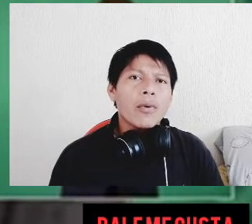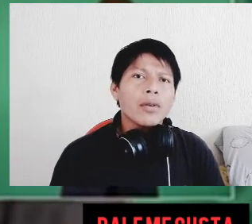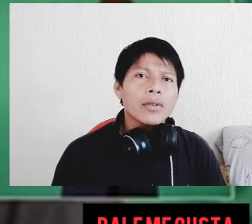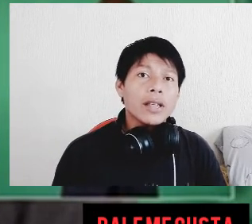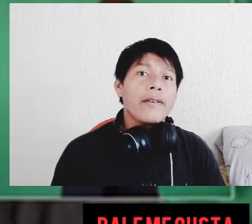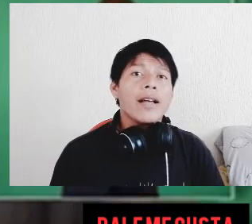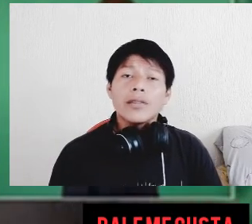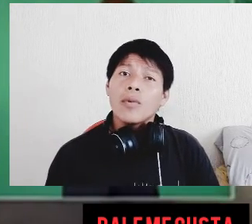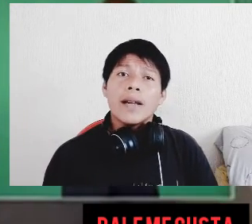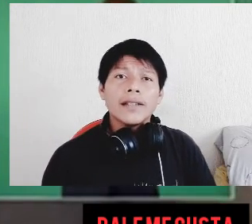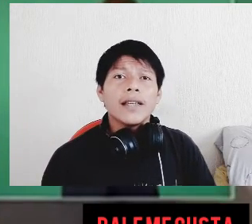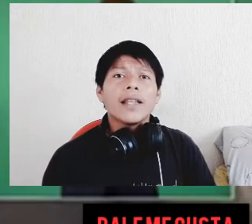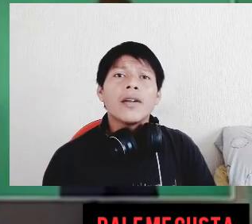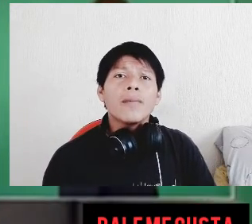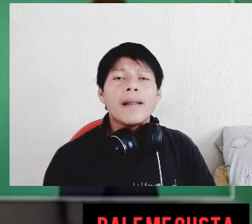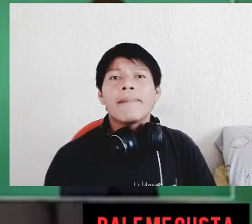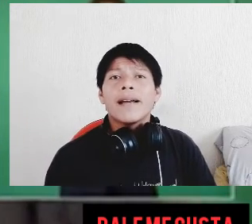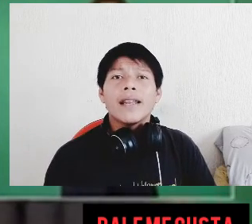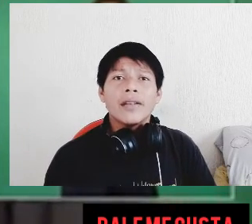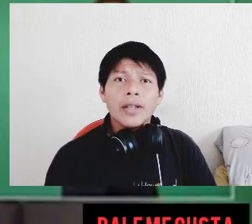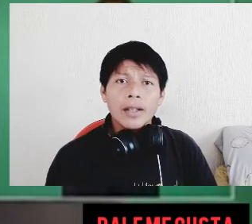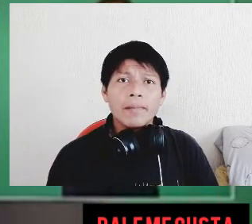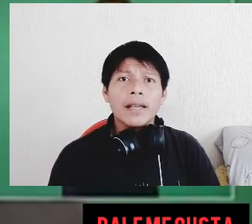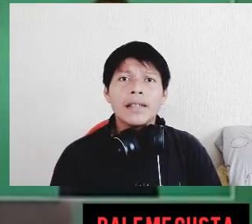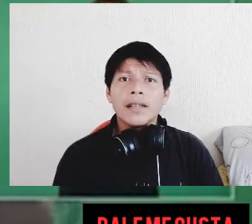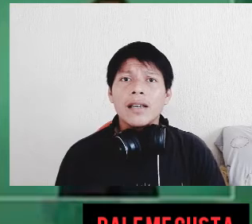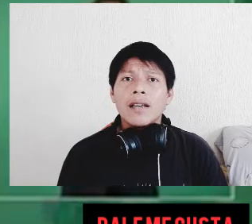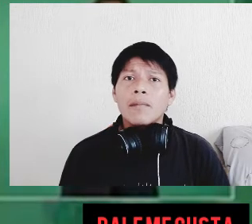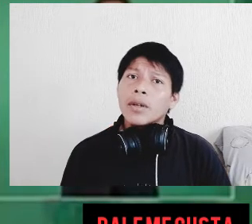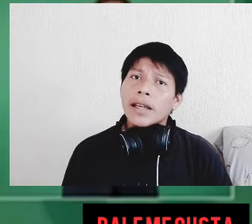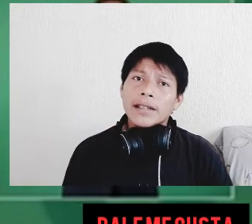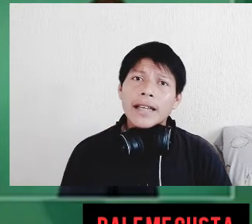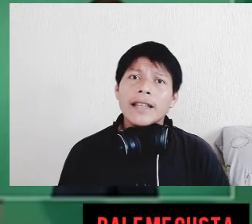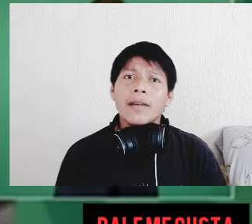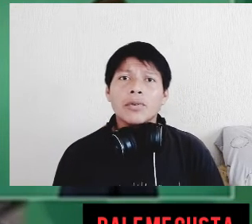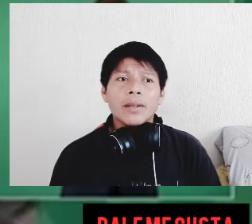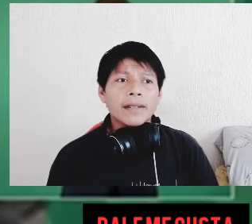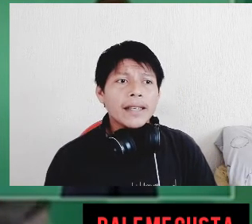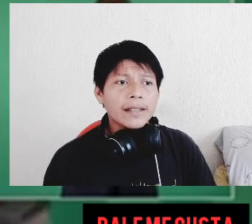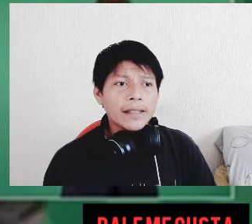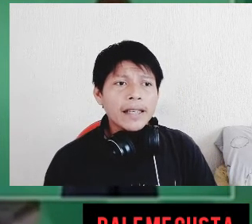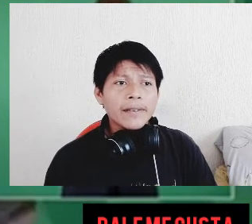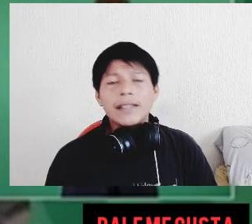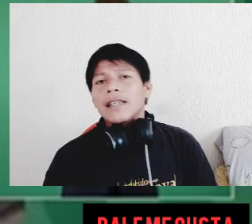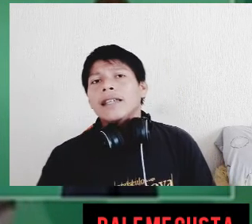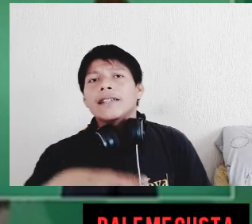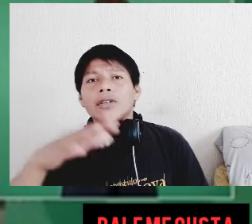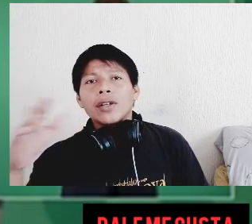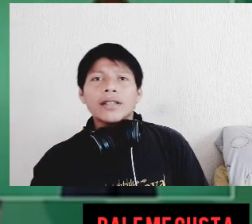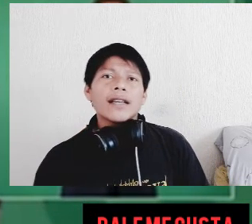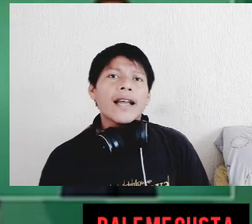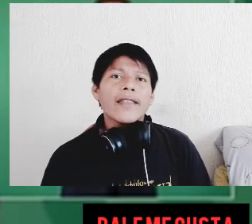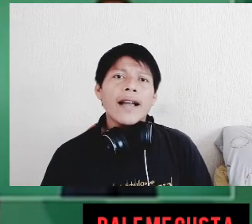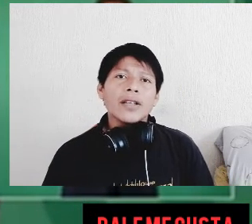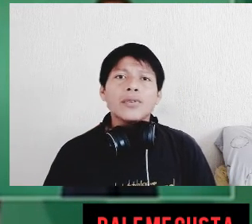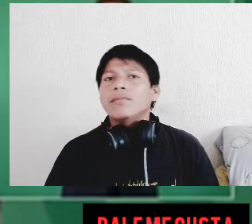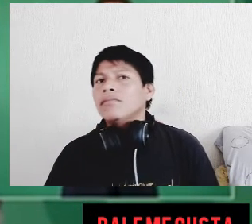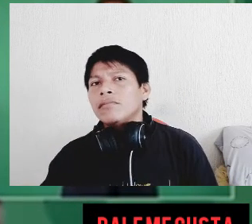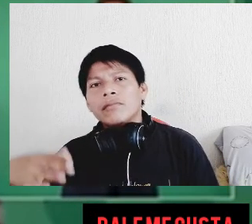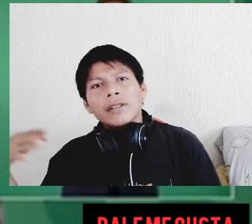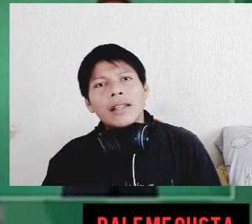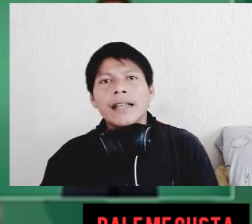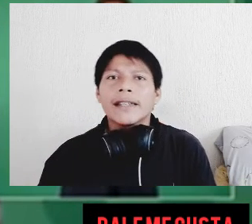llegar a un acuerdo. Se va a tomar ese dinero para pagar la deuda del país, porque ya tenemos demasiadas reservas. Y señores, cada